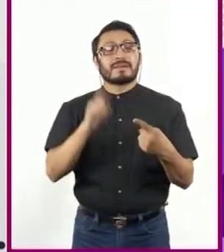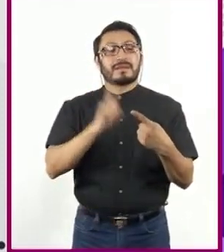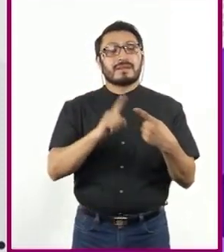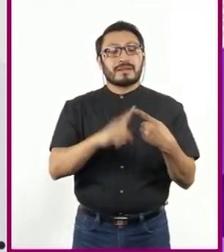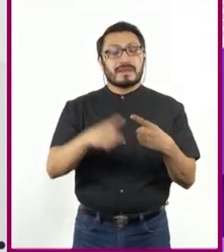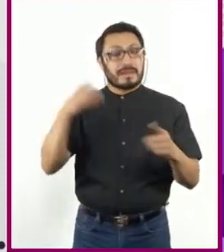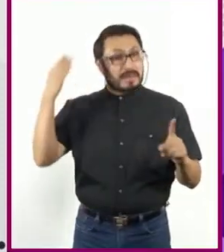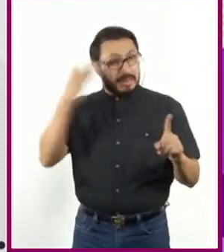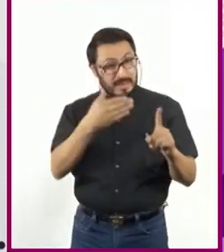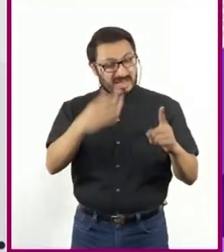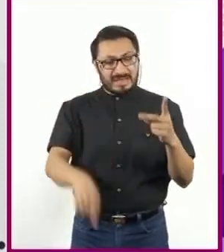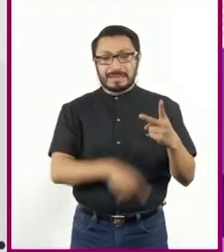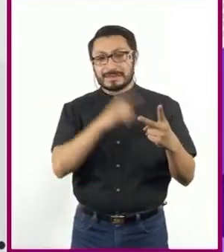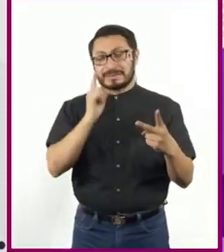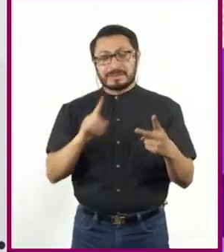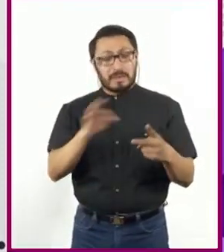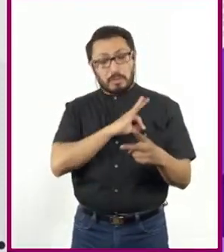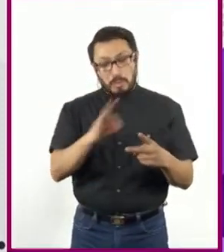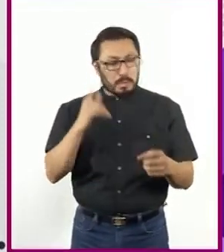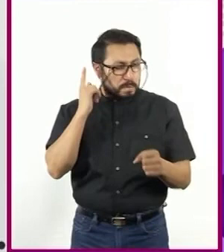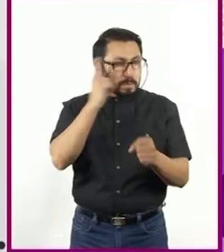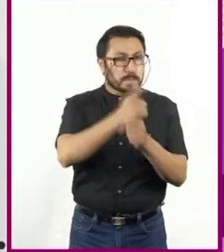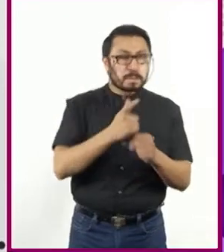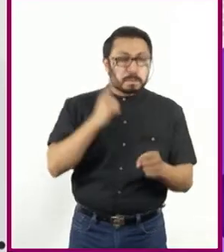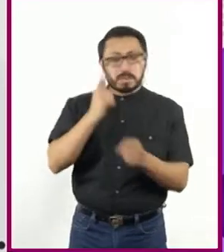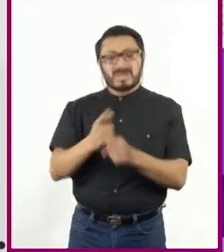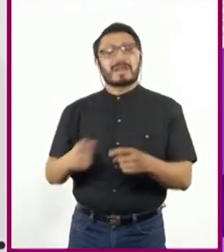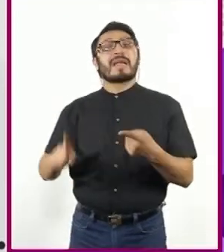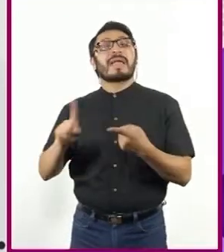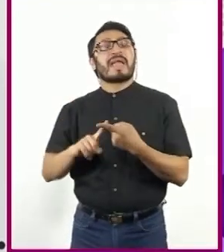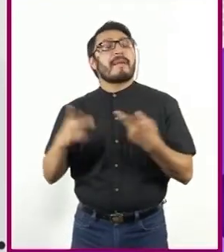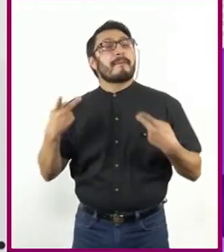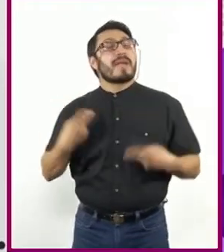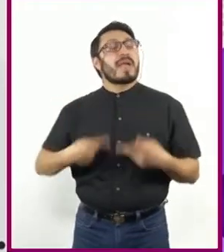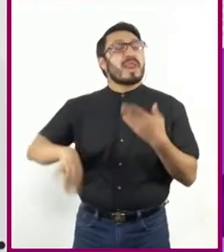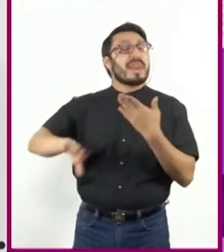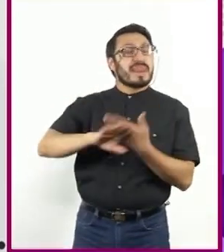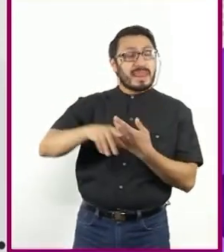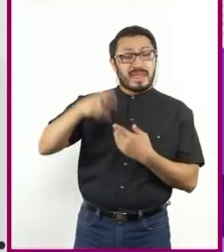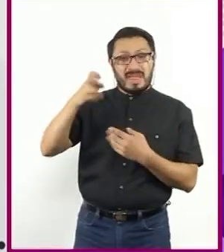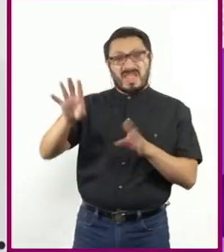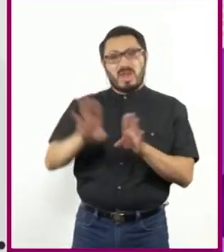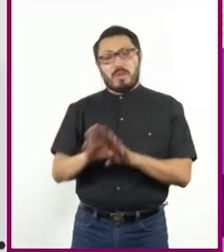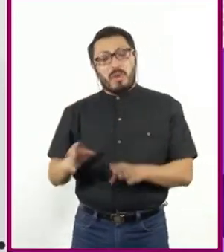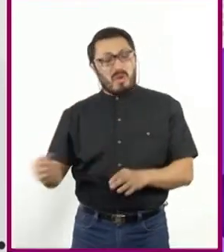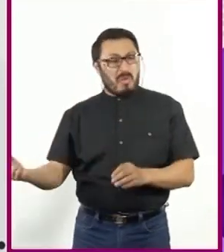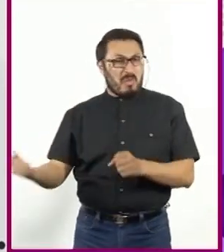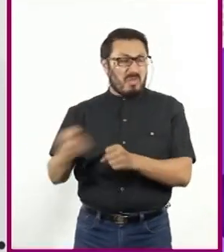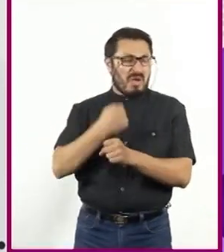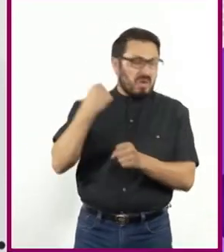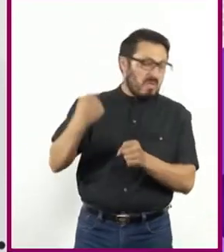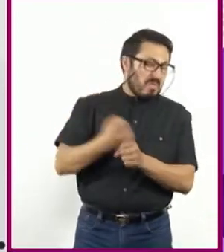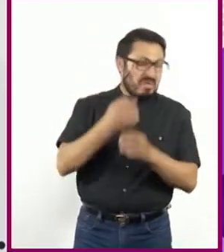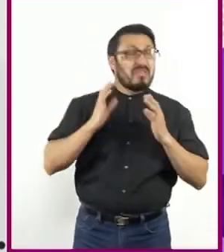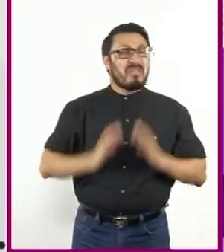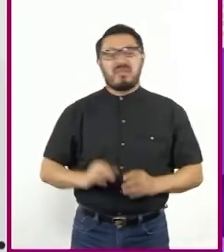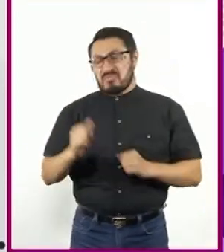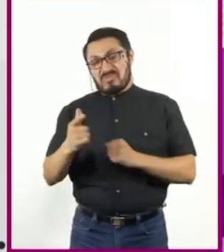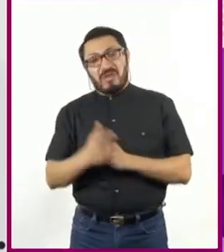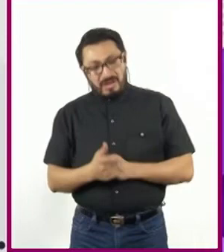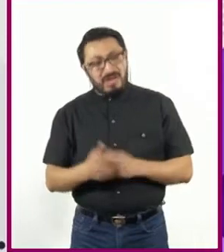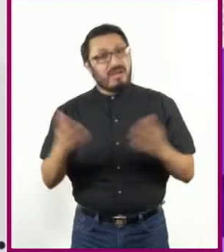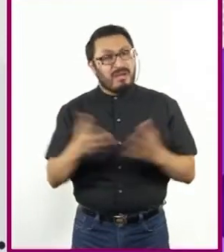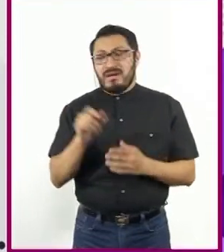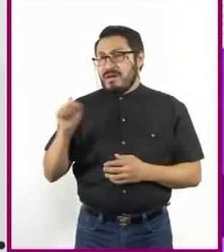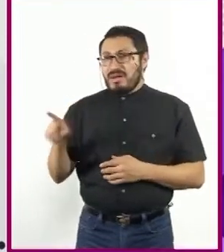La violencia directa. Se puede identificar al agresor ya que se trata de ofensas o agresiones físicas efectuadas por